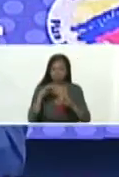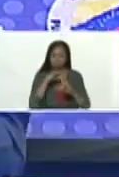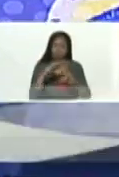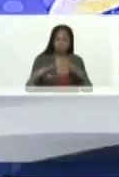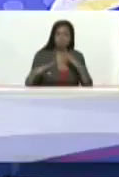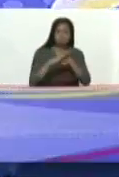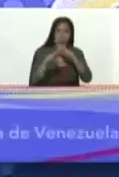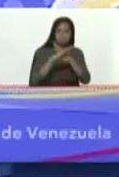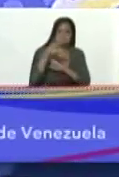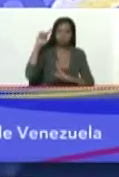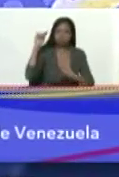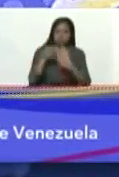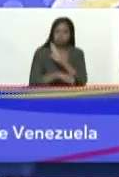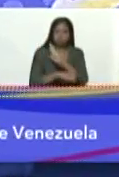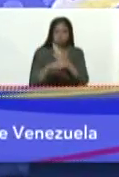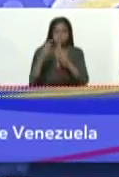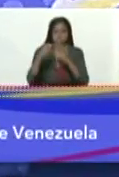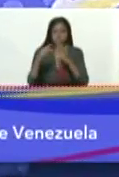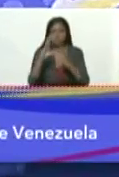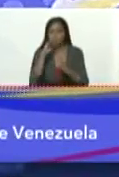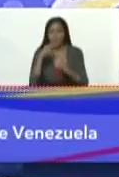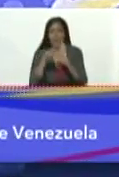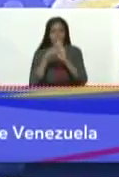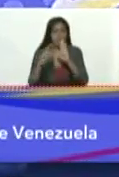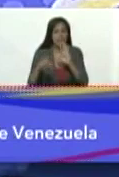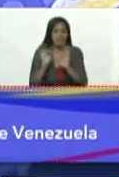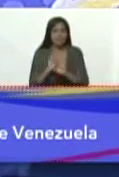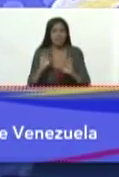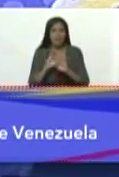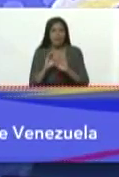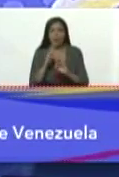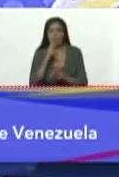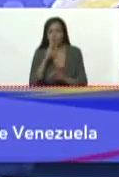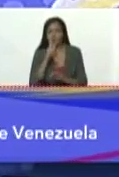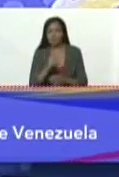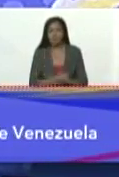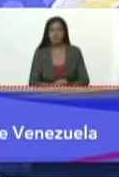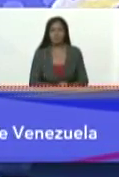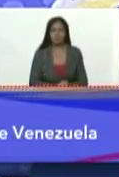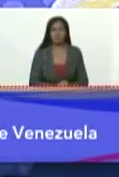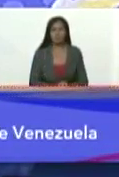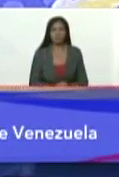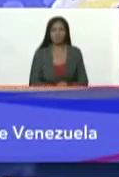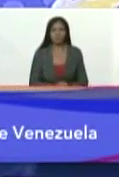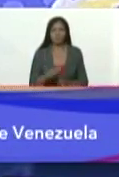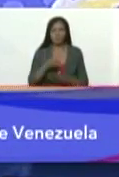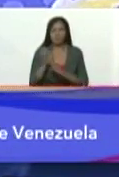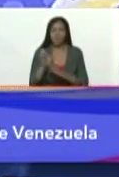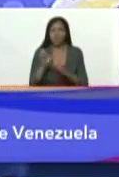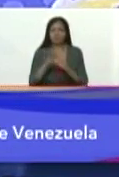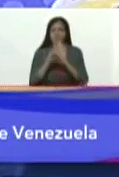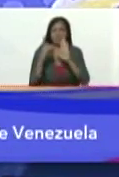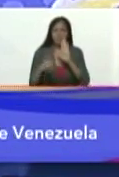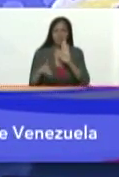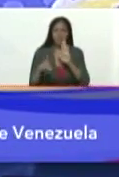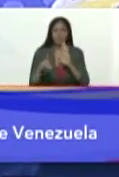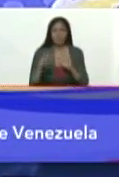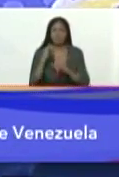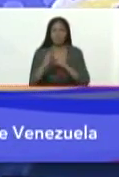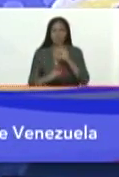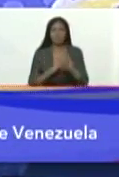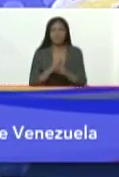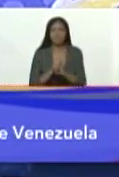sanciones ilegales, criminales, fuera del derecho internacional,